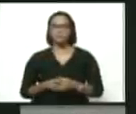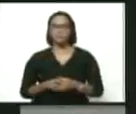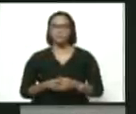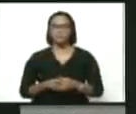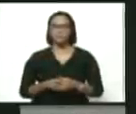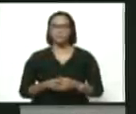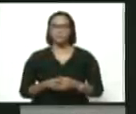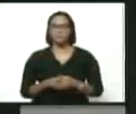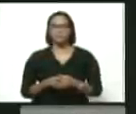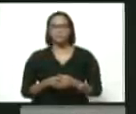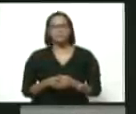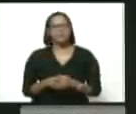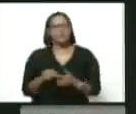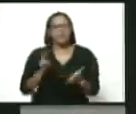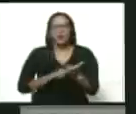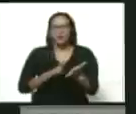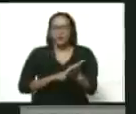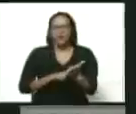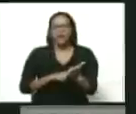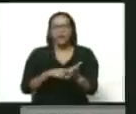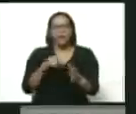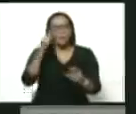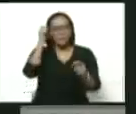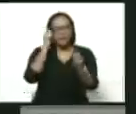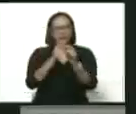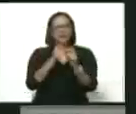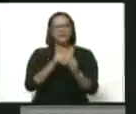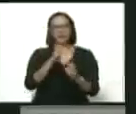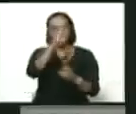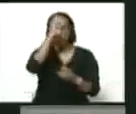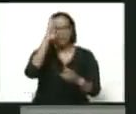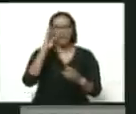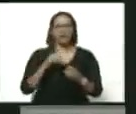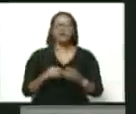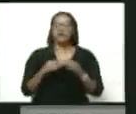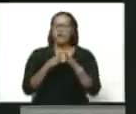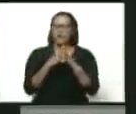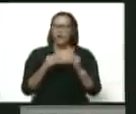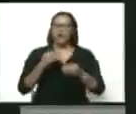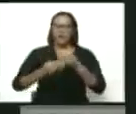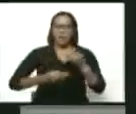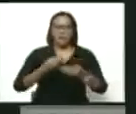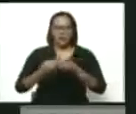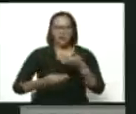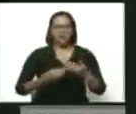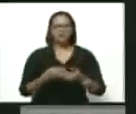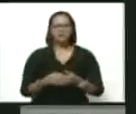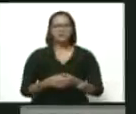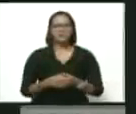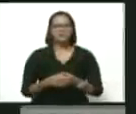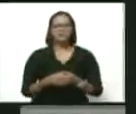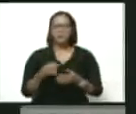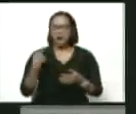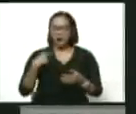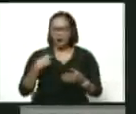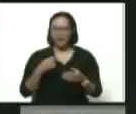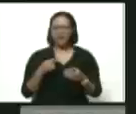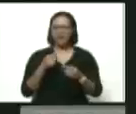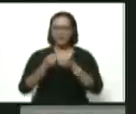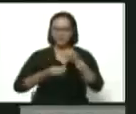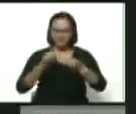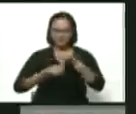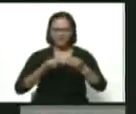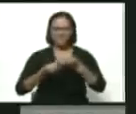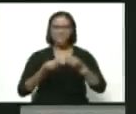Así que, de verdad, grandes esperanzas, Diosdado, en que todos estos procesos nos lleven a preparar